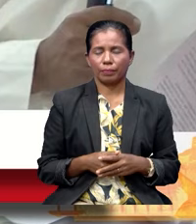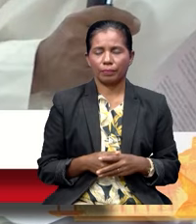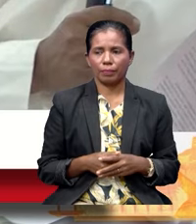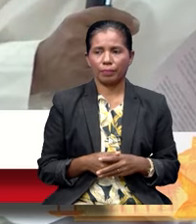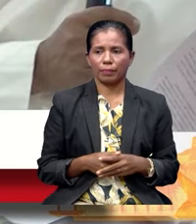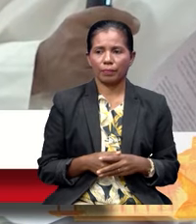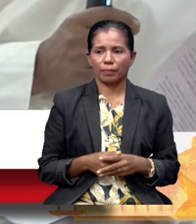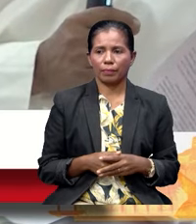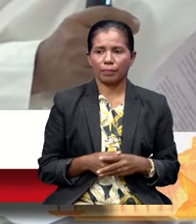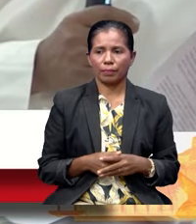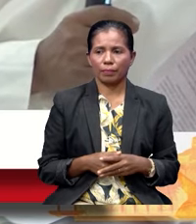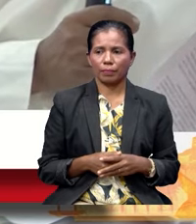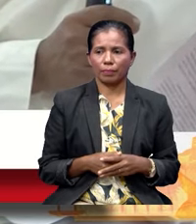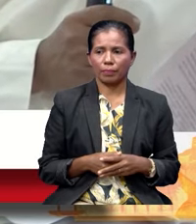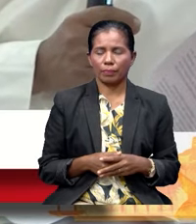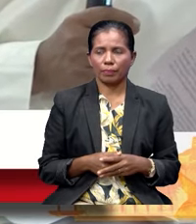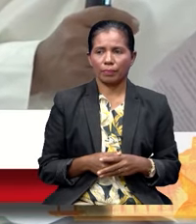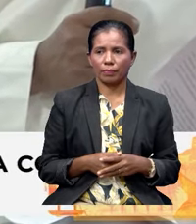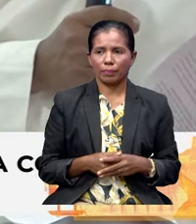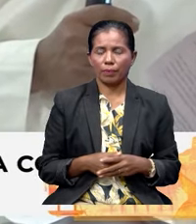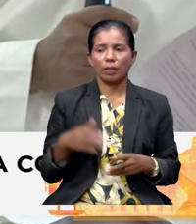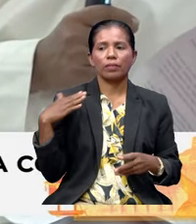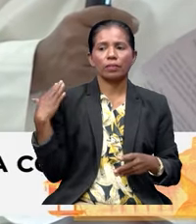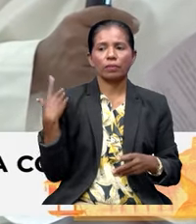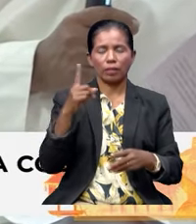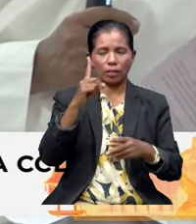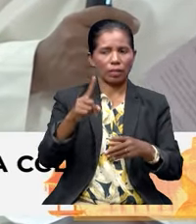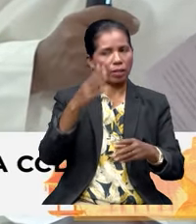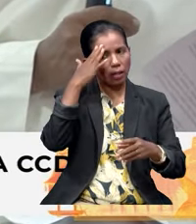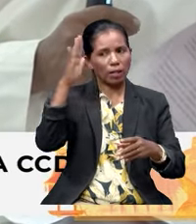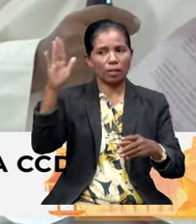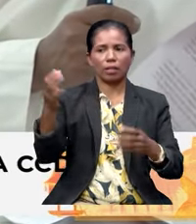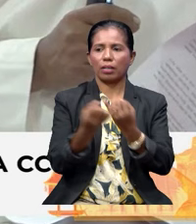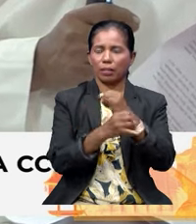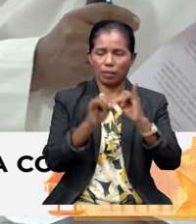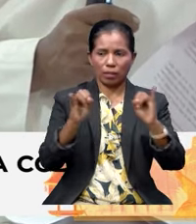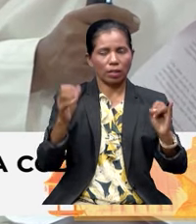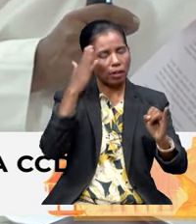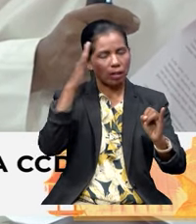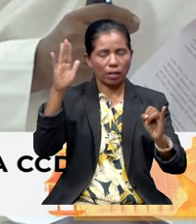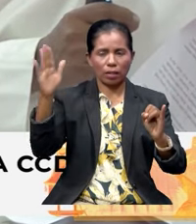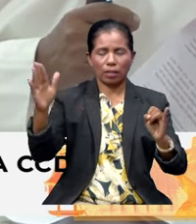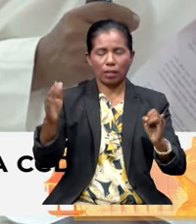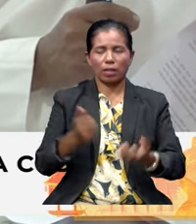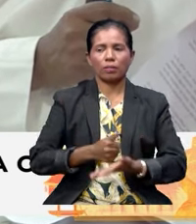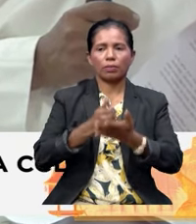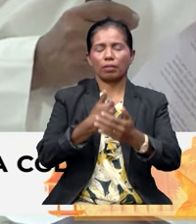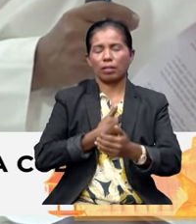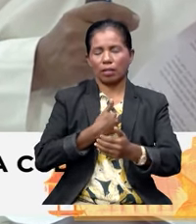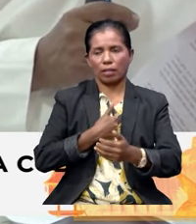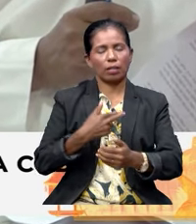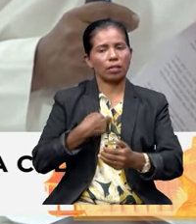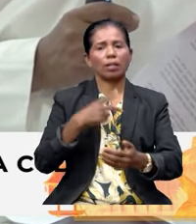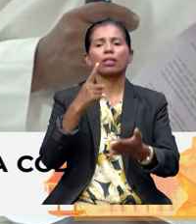joven, un joven, que no son capaces. Fue en Saira Nebe, la Atene, Ucunian, la Atene Taumata, Banian, Rasigne,